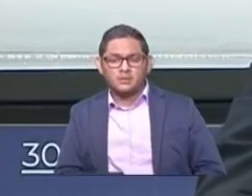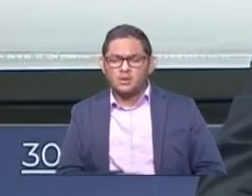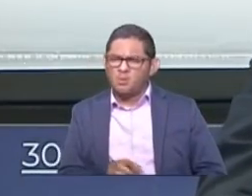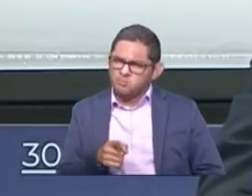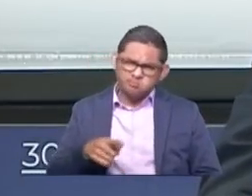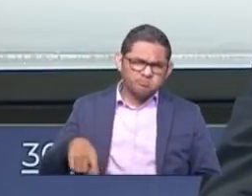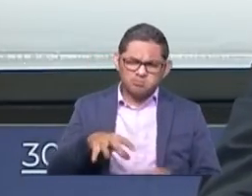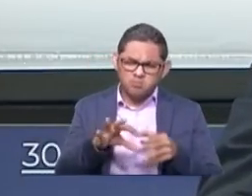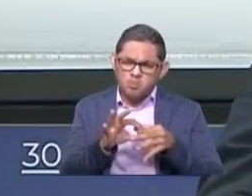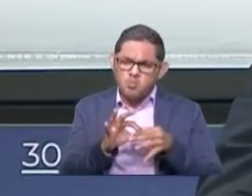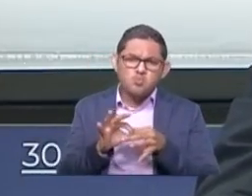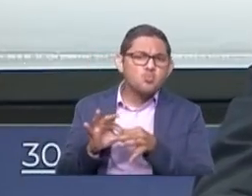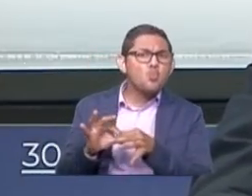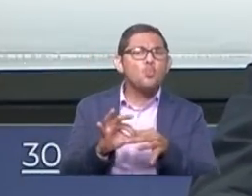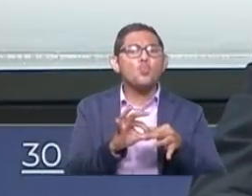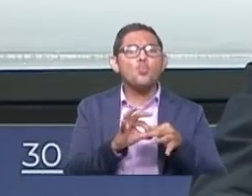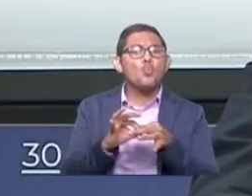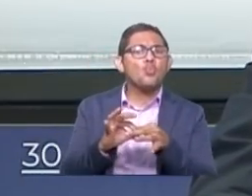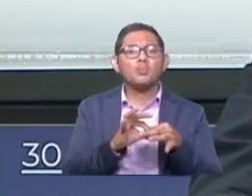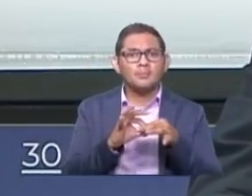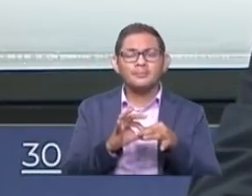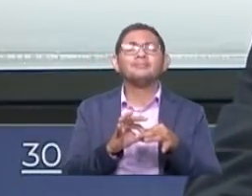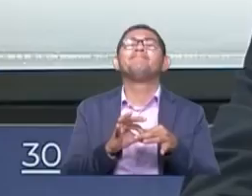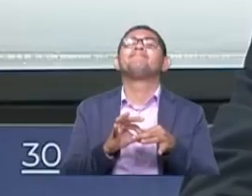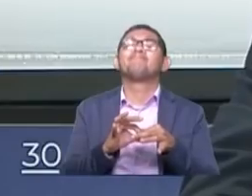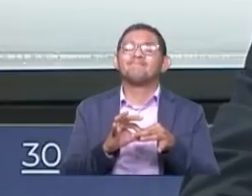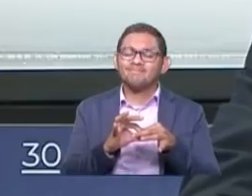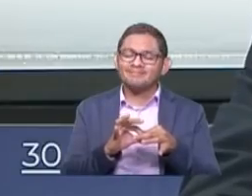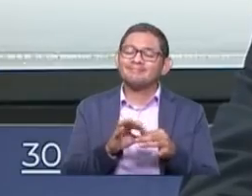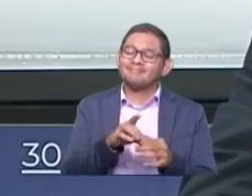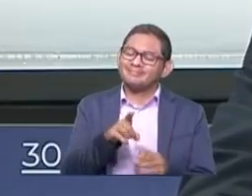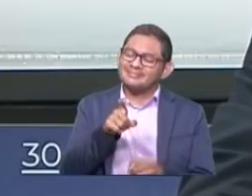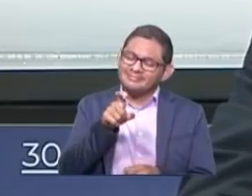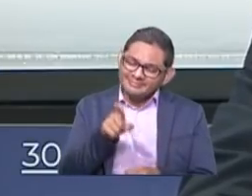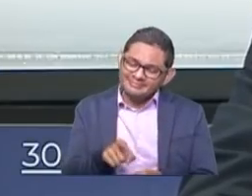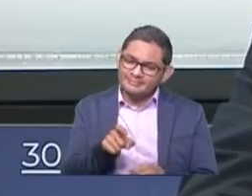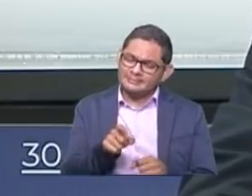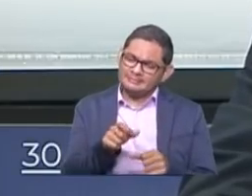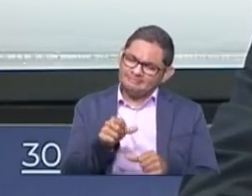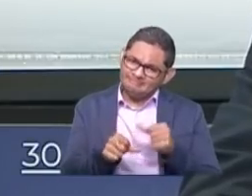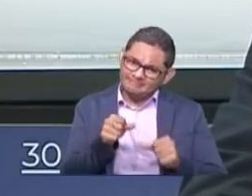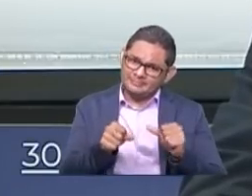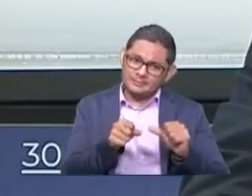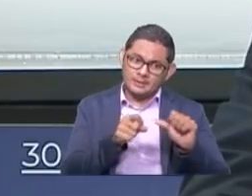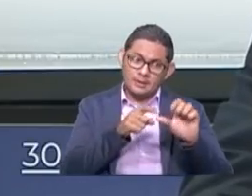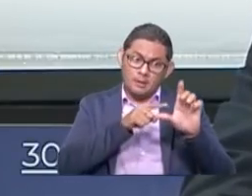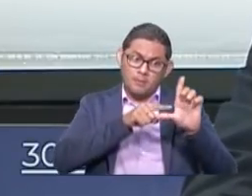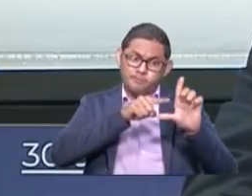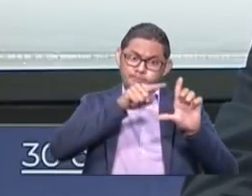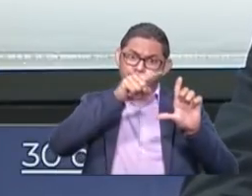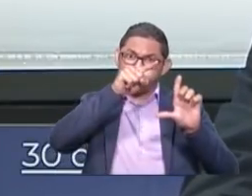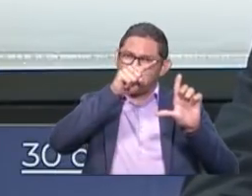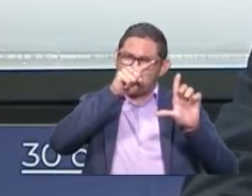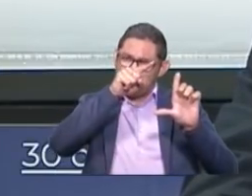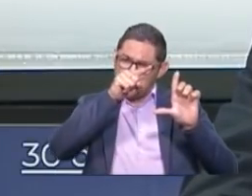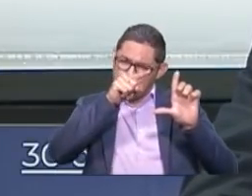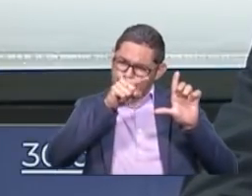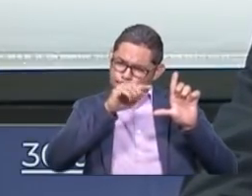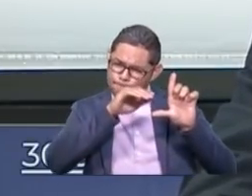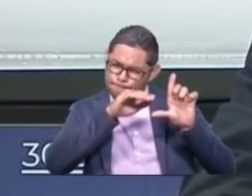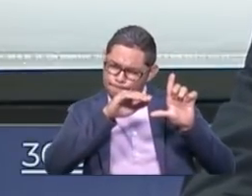equipos, debemos de mantener estos índices en donde están. Y